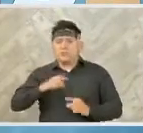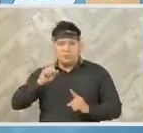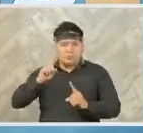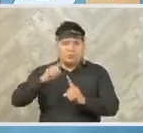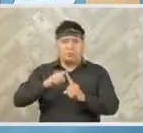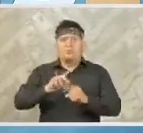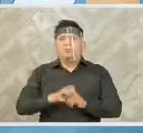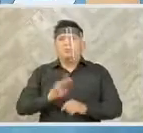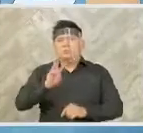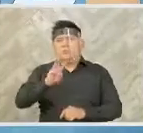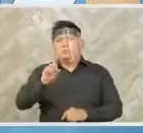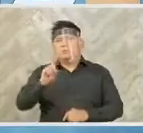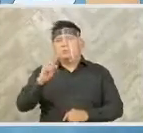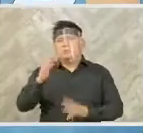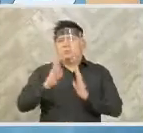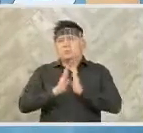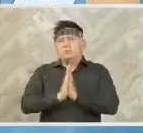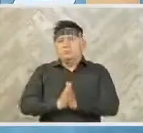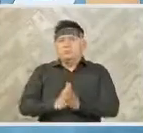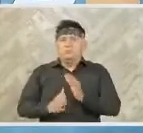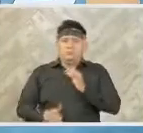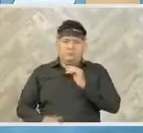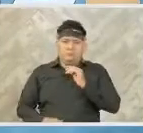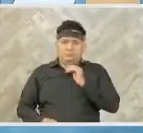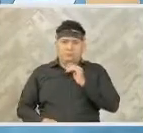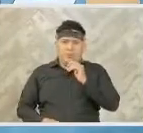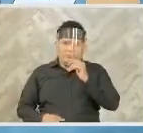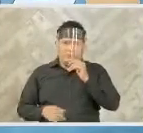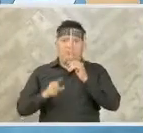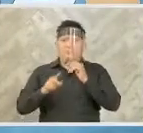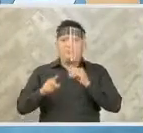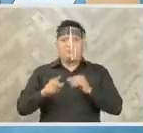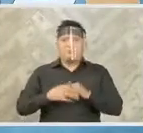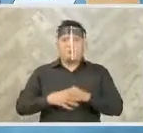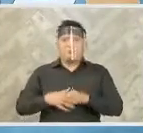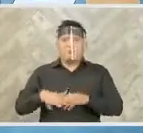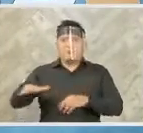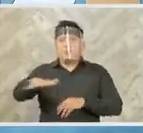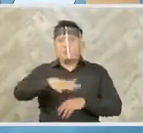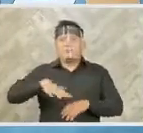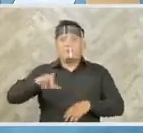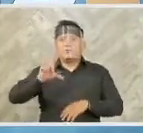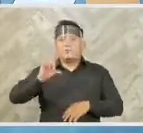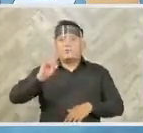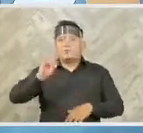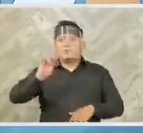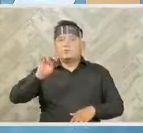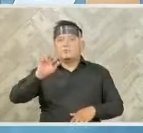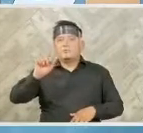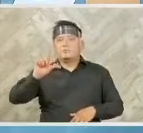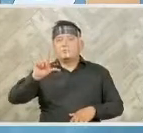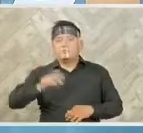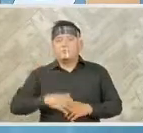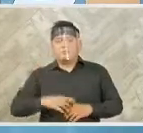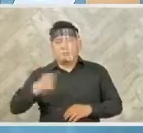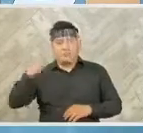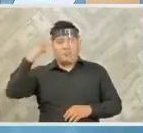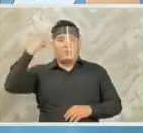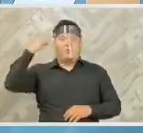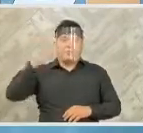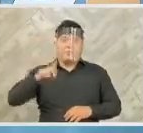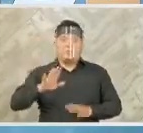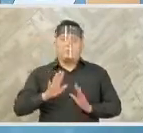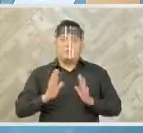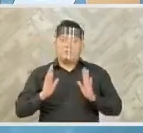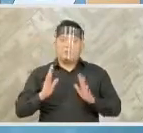A 31 de diciembre tuvimos alrededor de este parque lineal de Cuello Foco, considerado, repito, uno de los